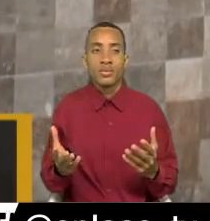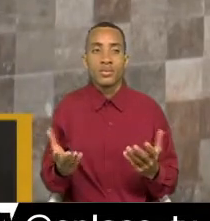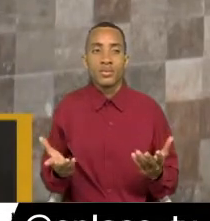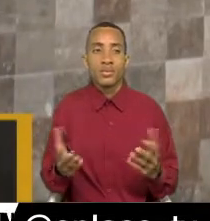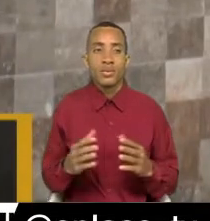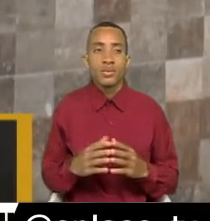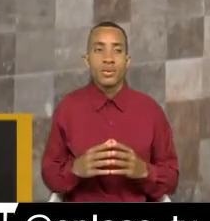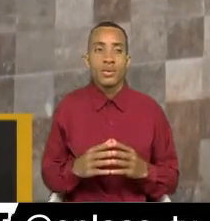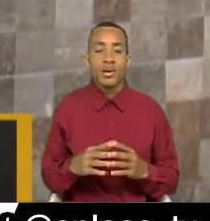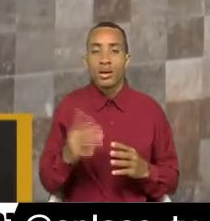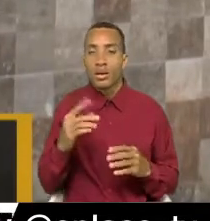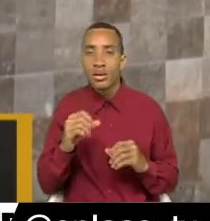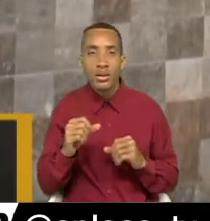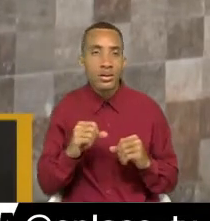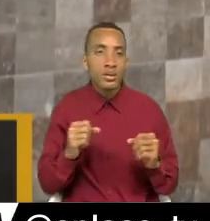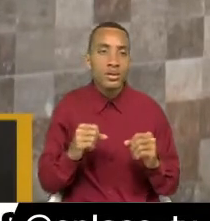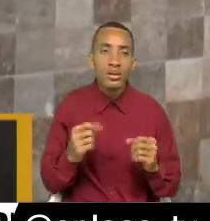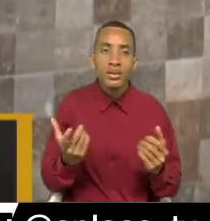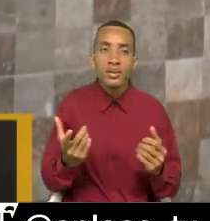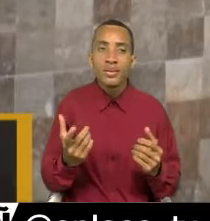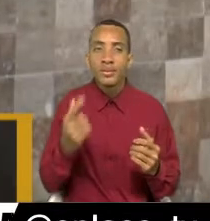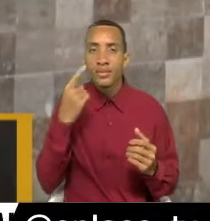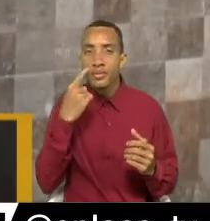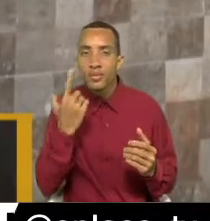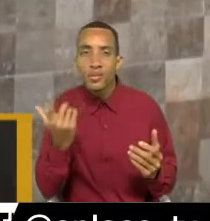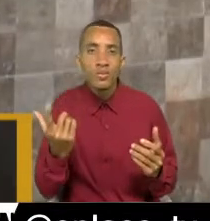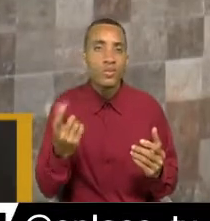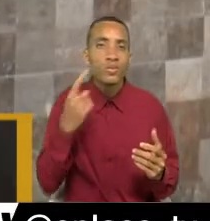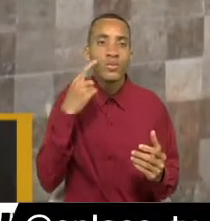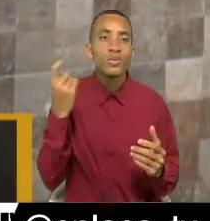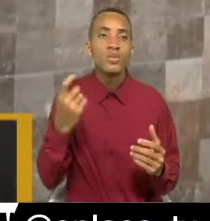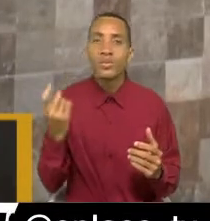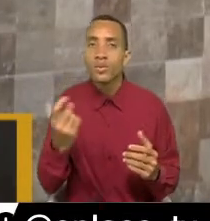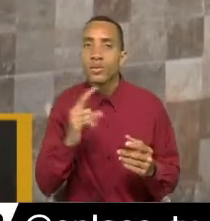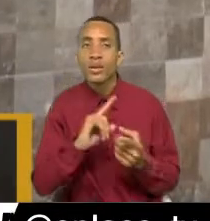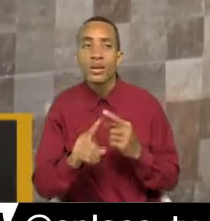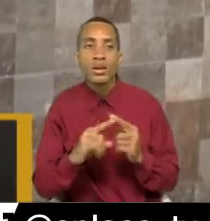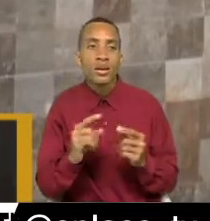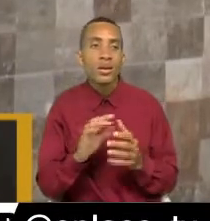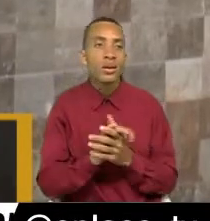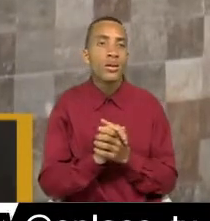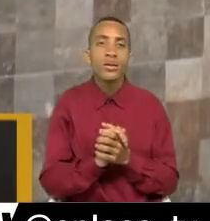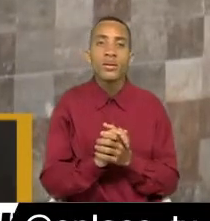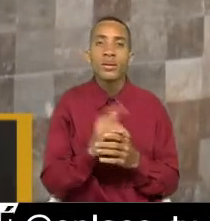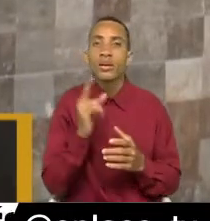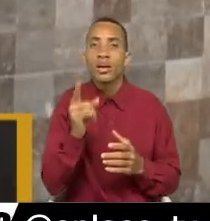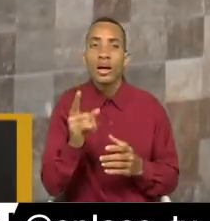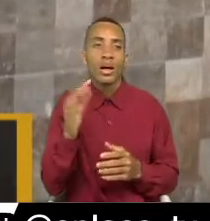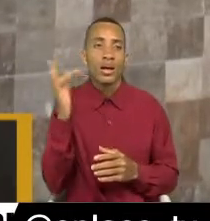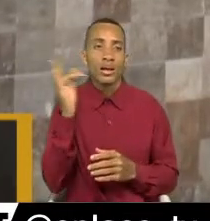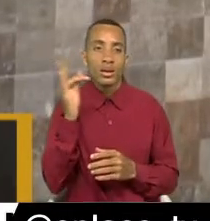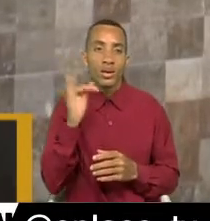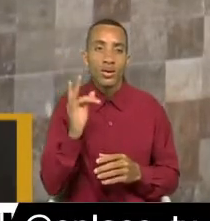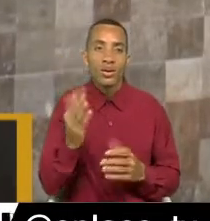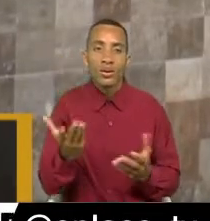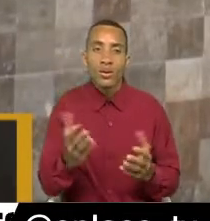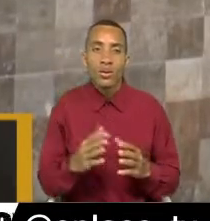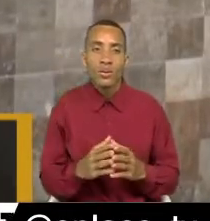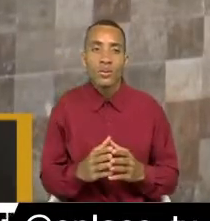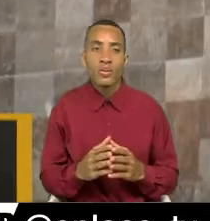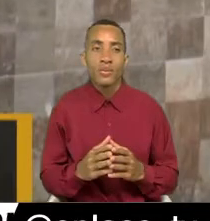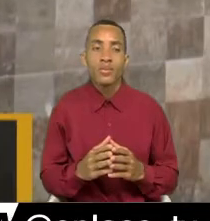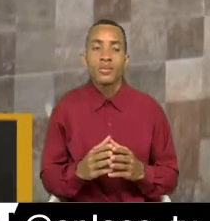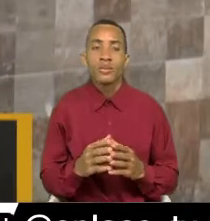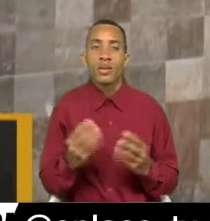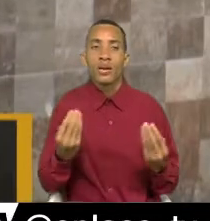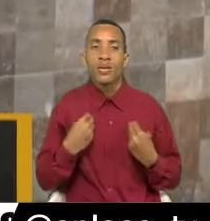puse en movimiento los familiares, los tíos míos, porque me decían, mira, vete a Barranca para que conozcas tus tíos, que ellos viven en